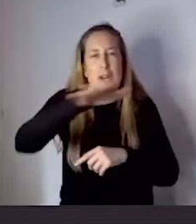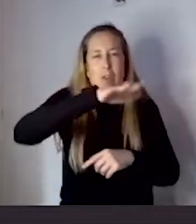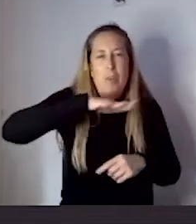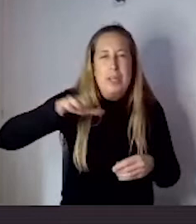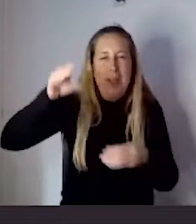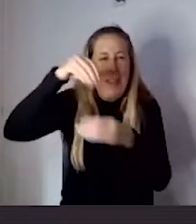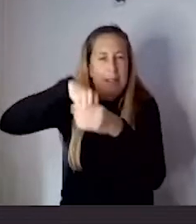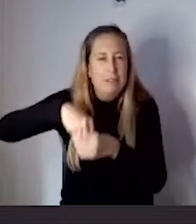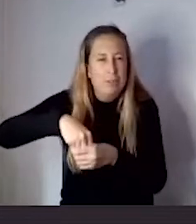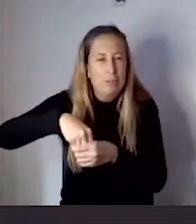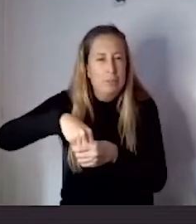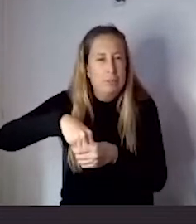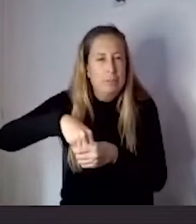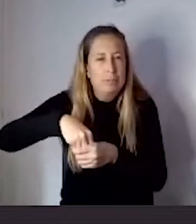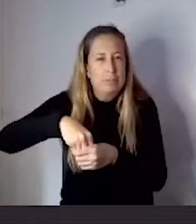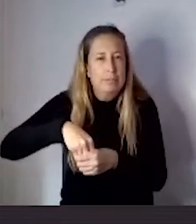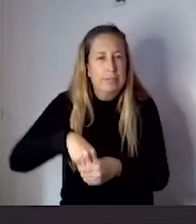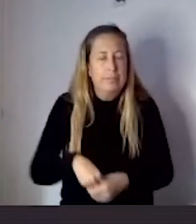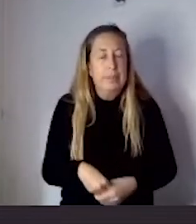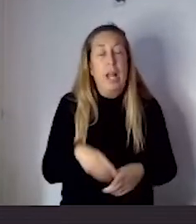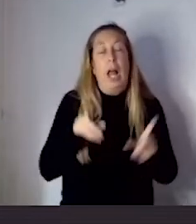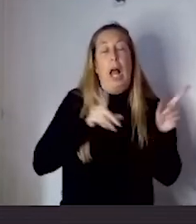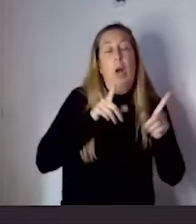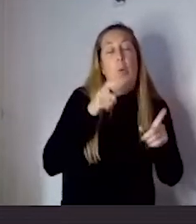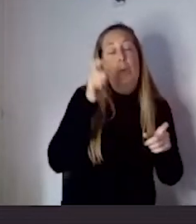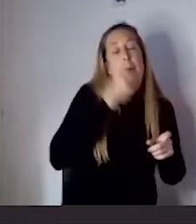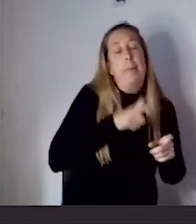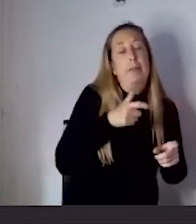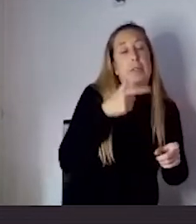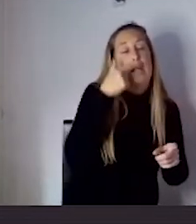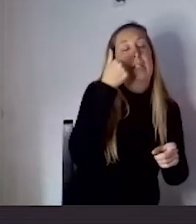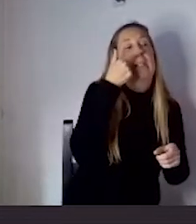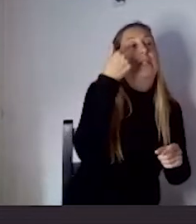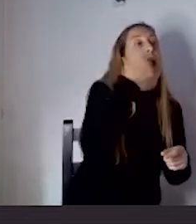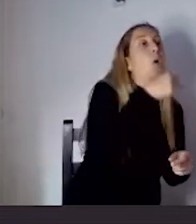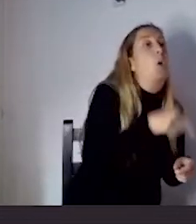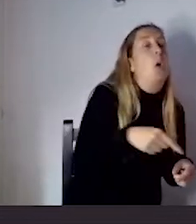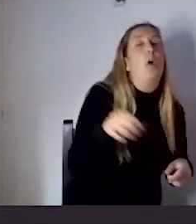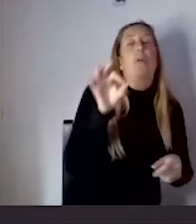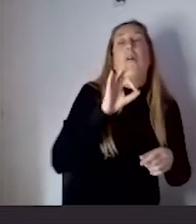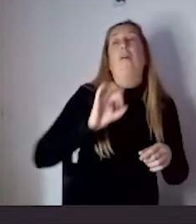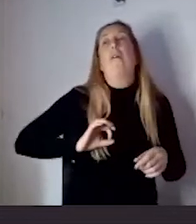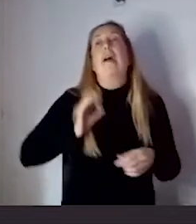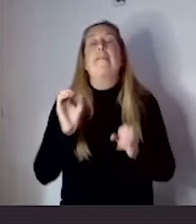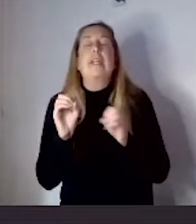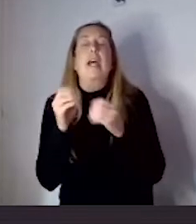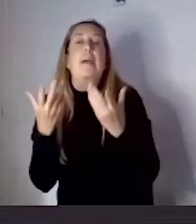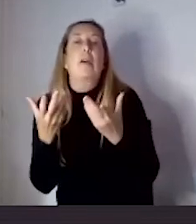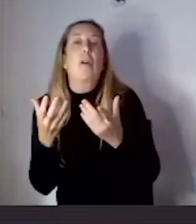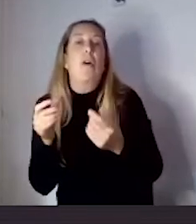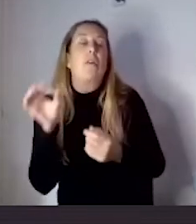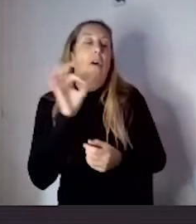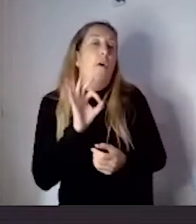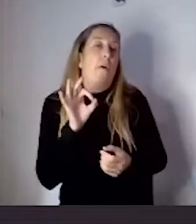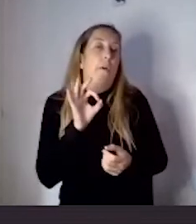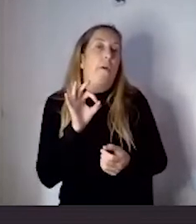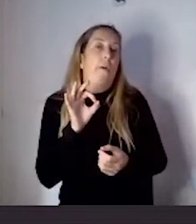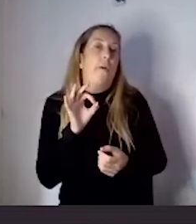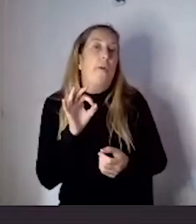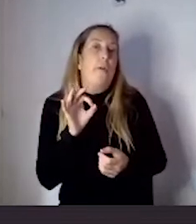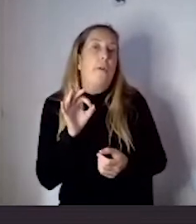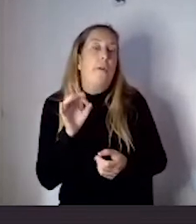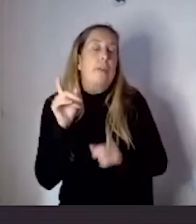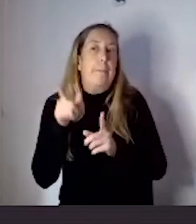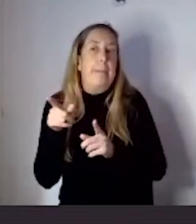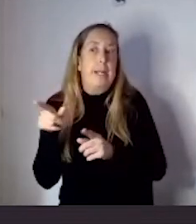personas que a uno le gusta el bienestar le encanta el color vienen de algún alrededor de nuestros campos comerciales